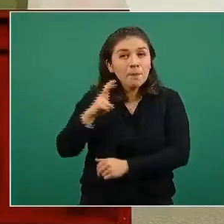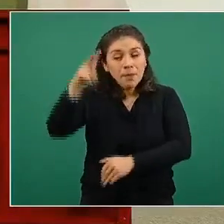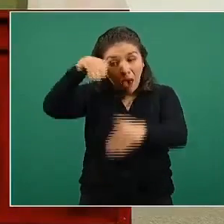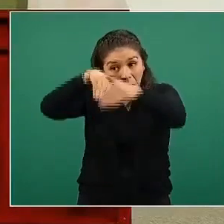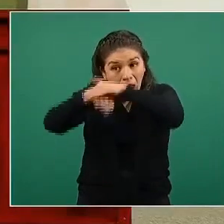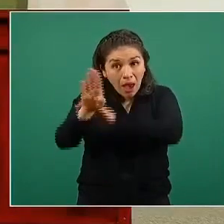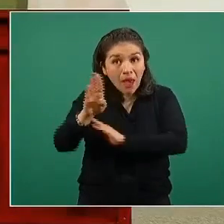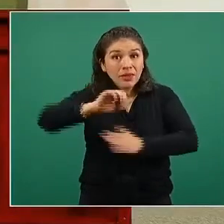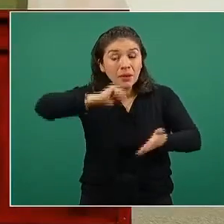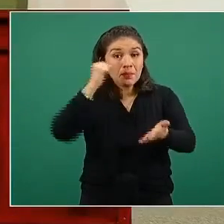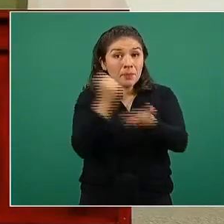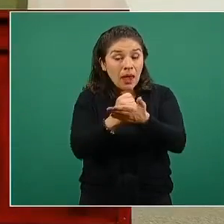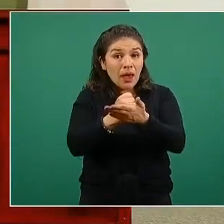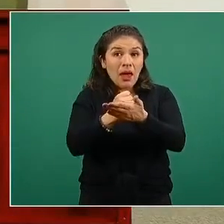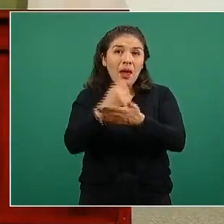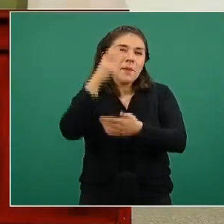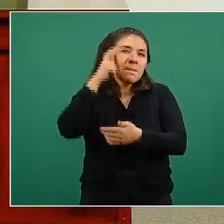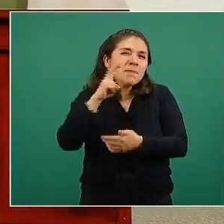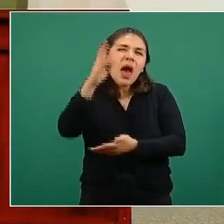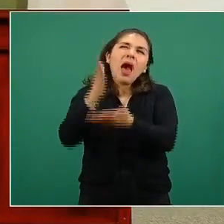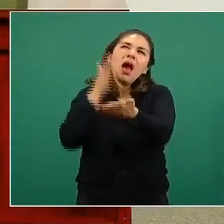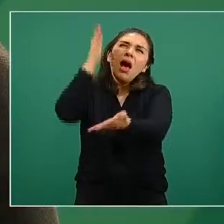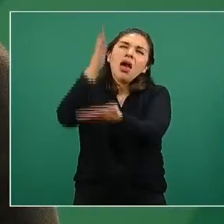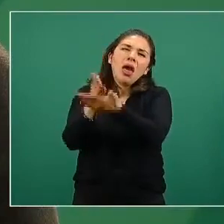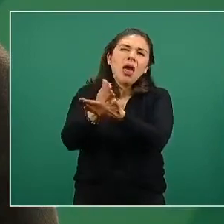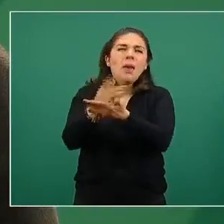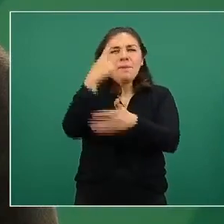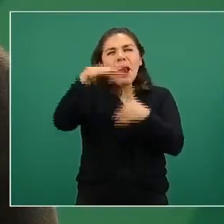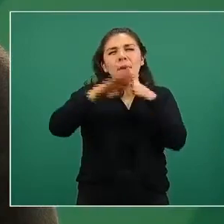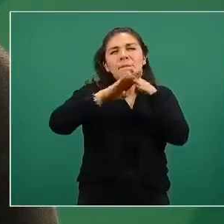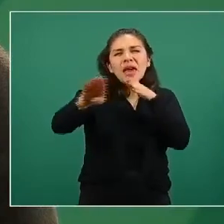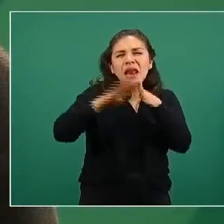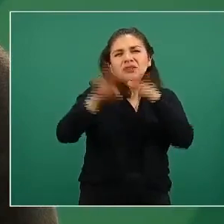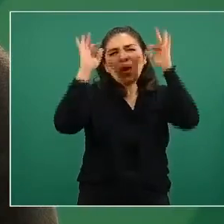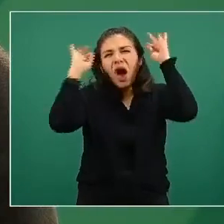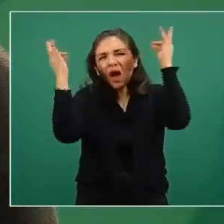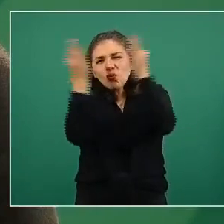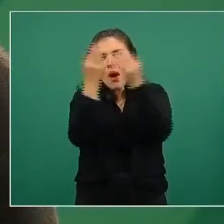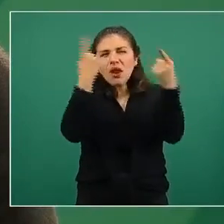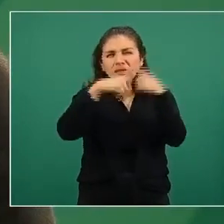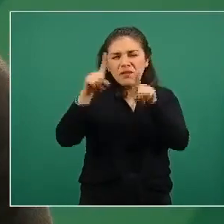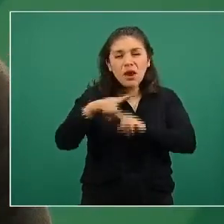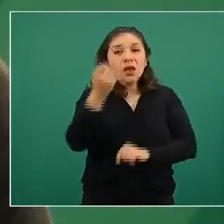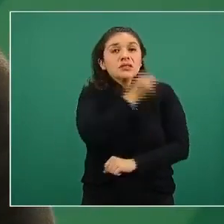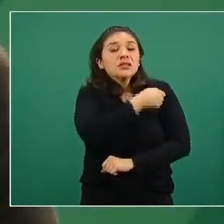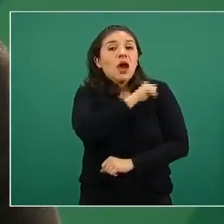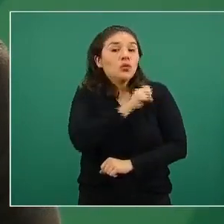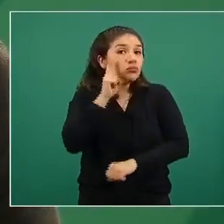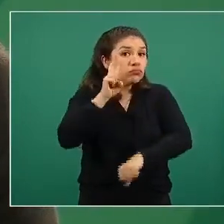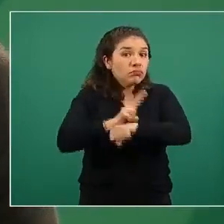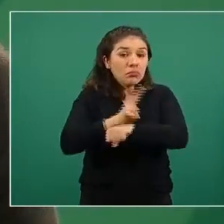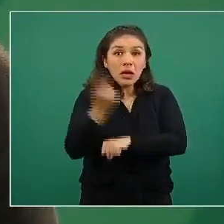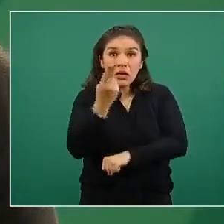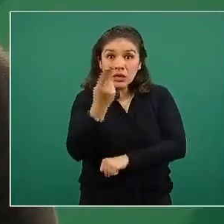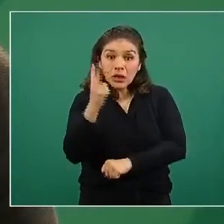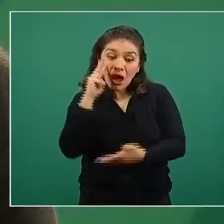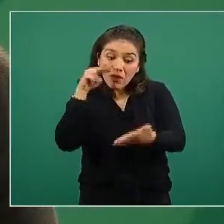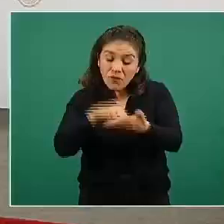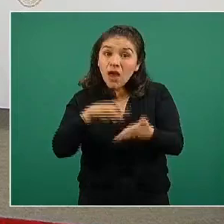y pasar sus protocolos de migración y sus protocolos sanitarios, de contar con una